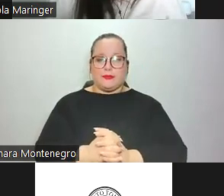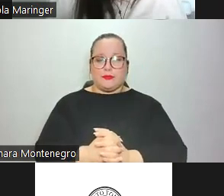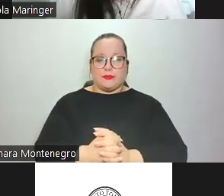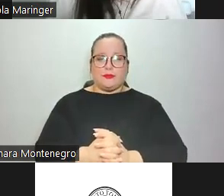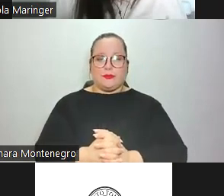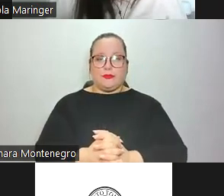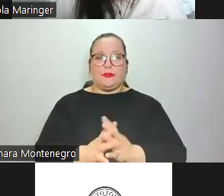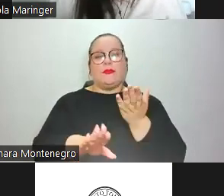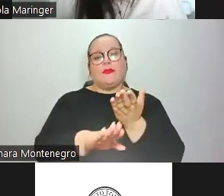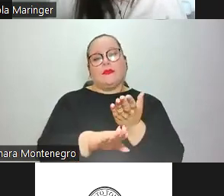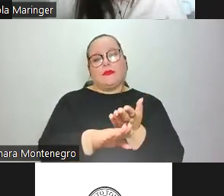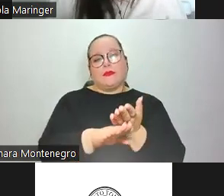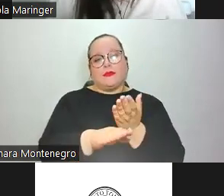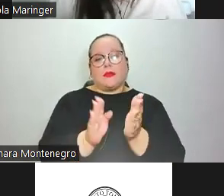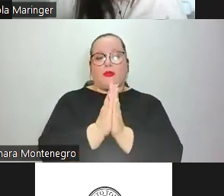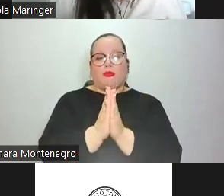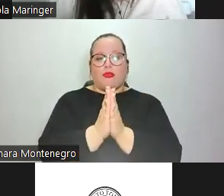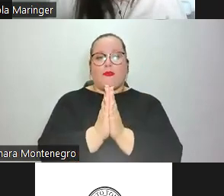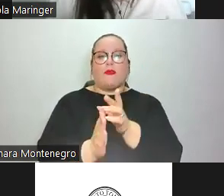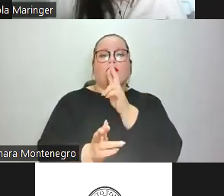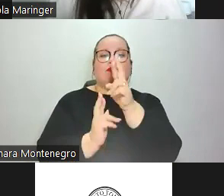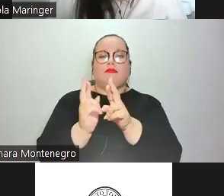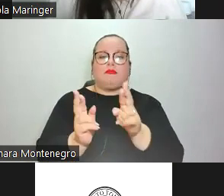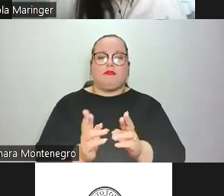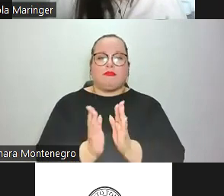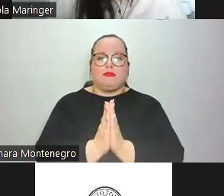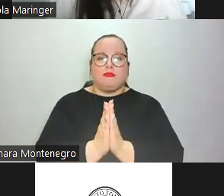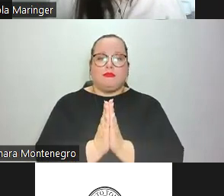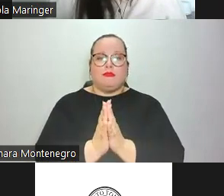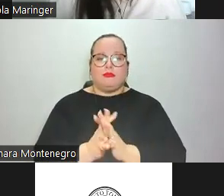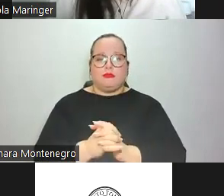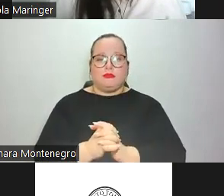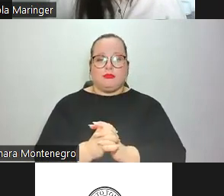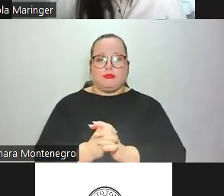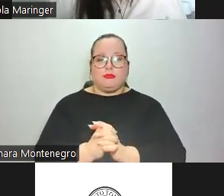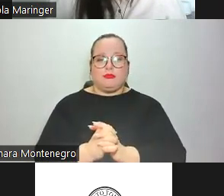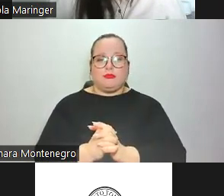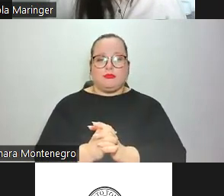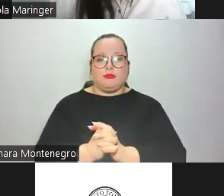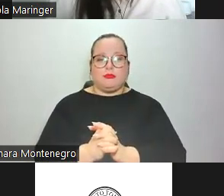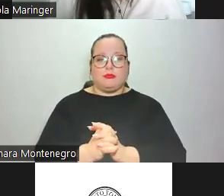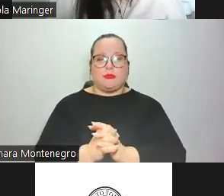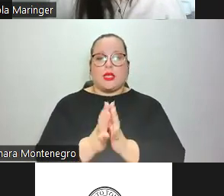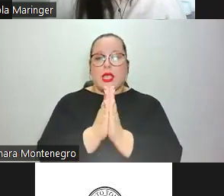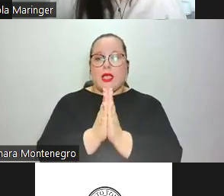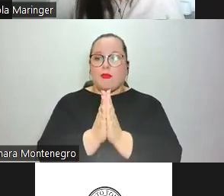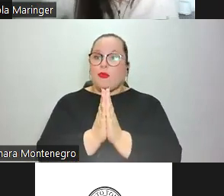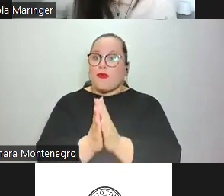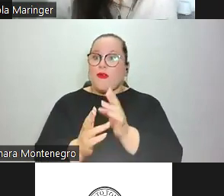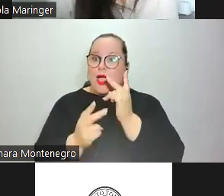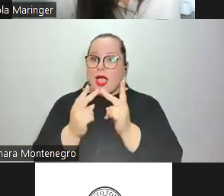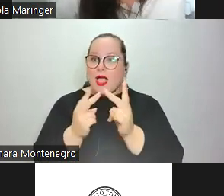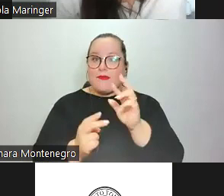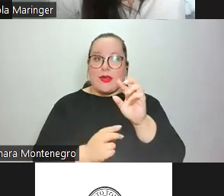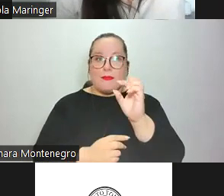les pedimos que contesten ahí. Vamos a ver qué tal, Paola, vamos a ver de cuál